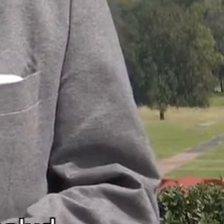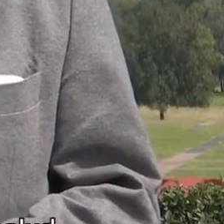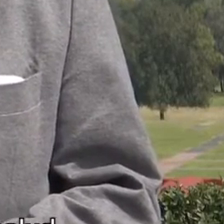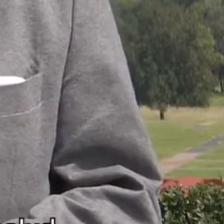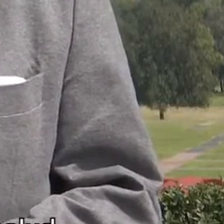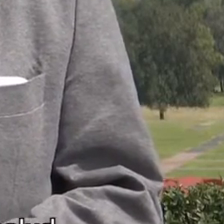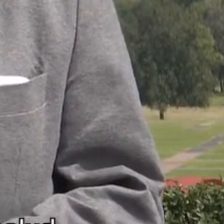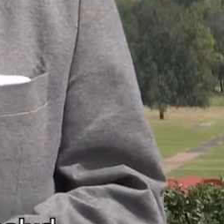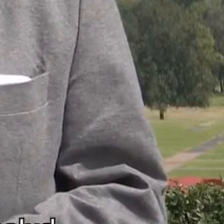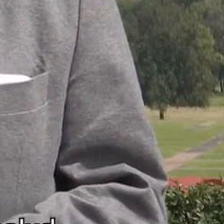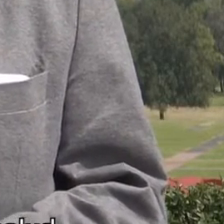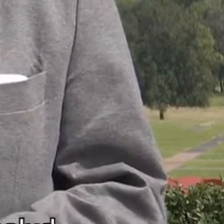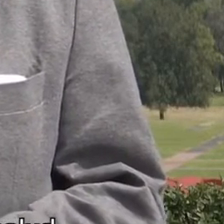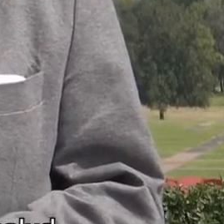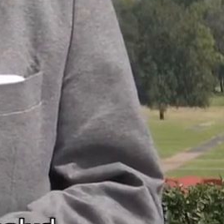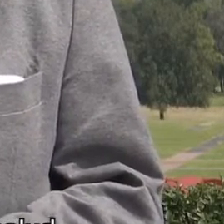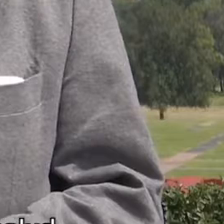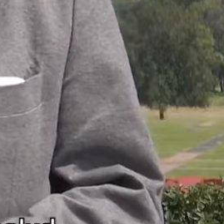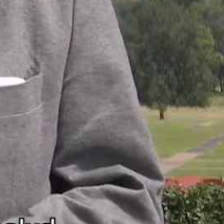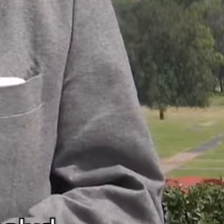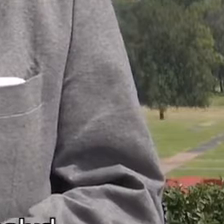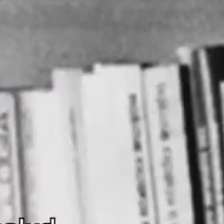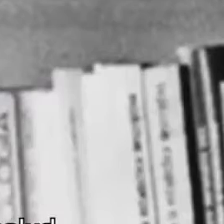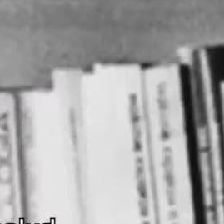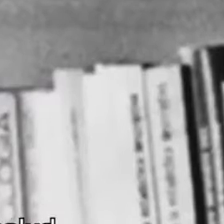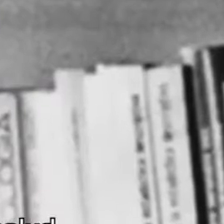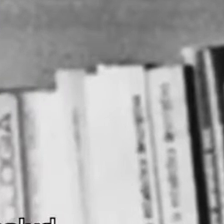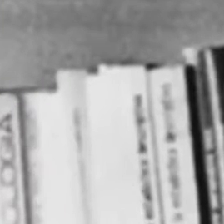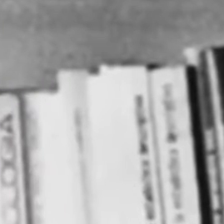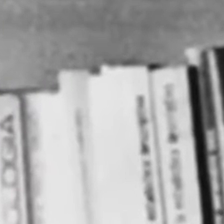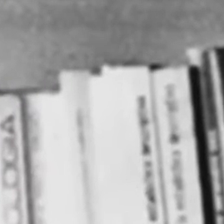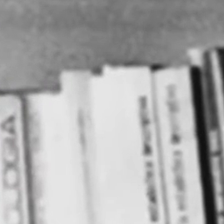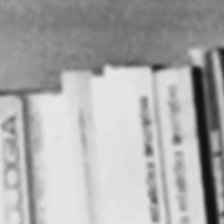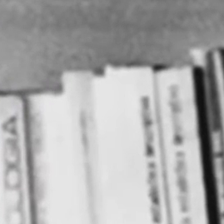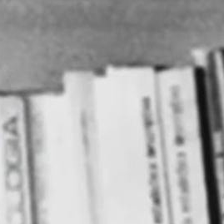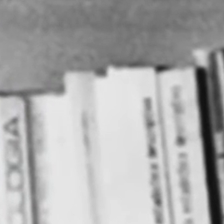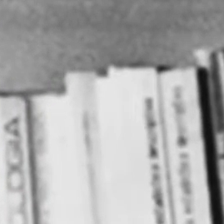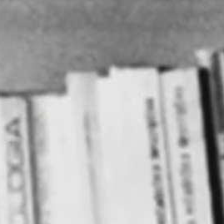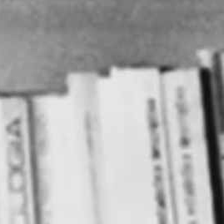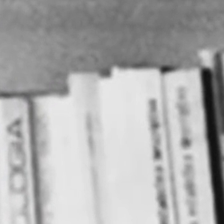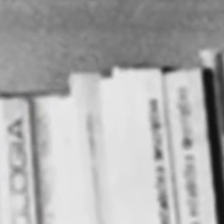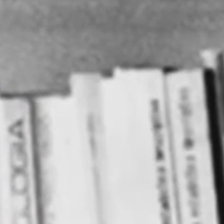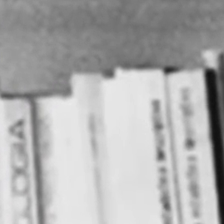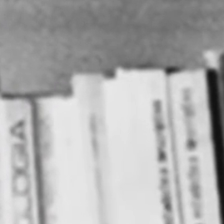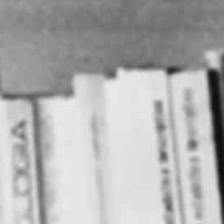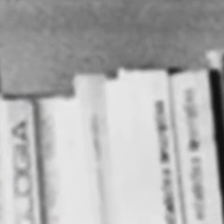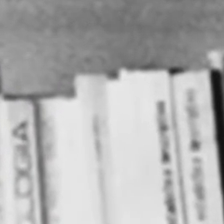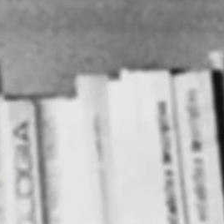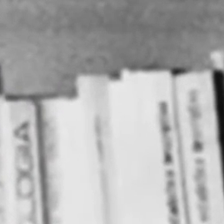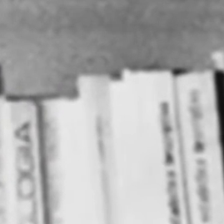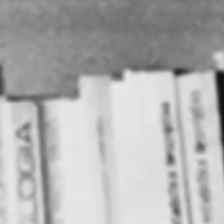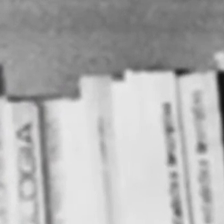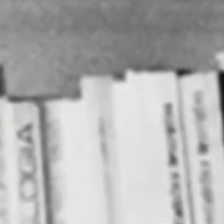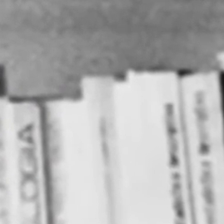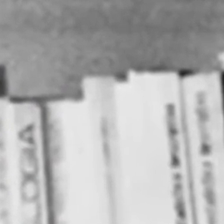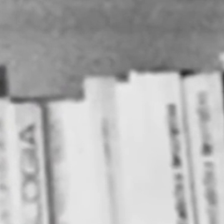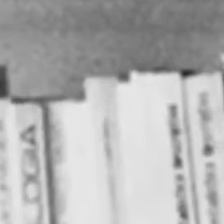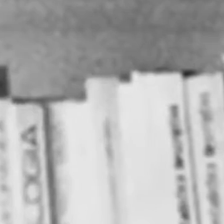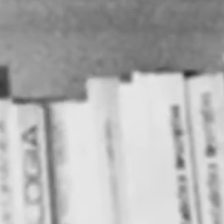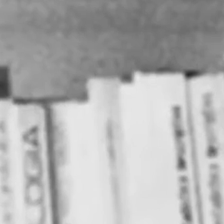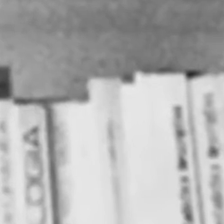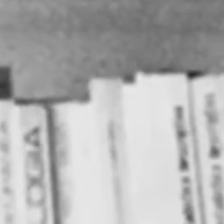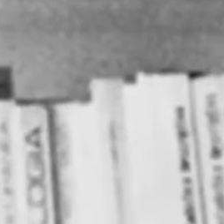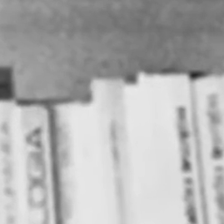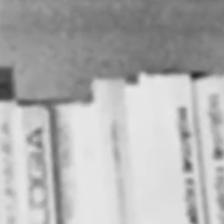para incorporar el derecho a la protección de la salud. Guillermo Soberón nació el 29